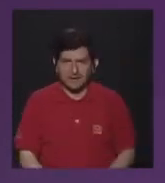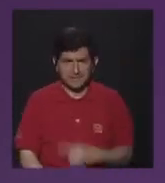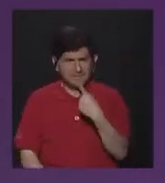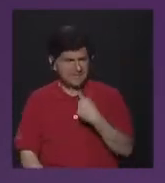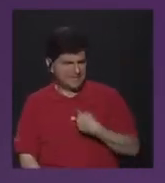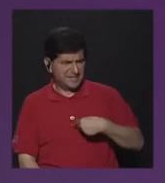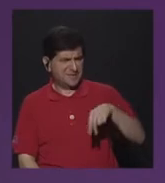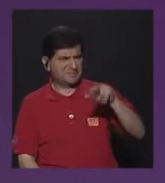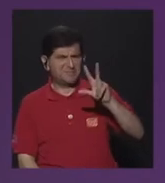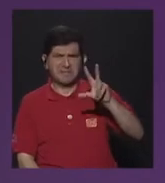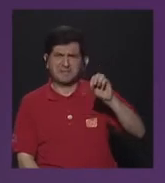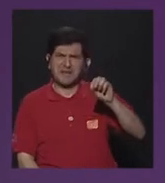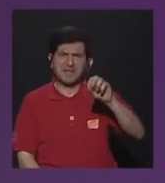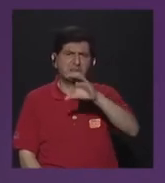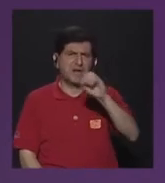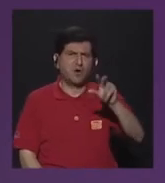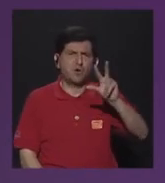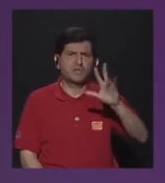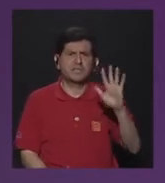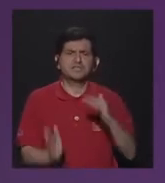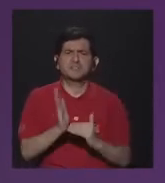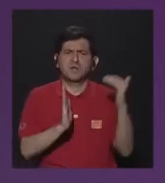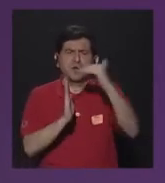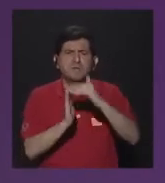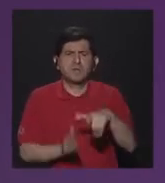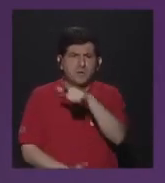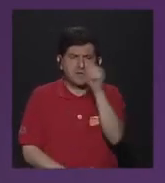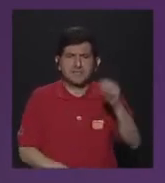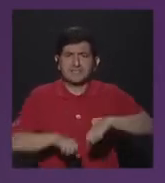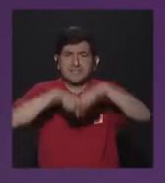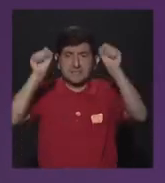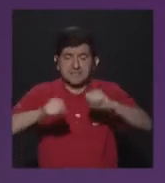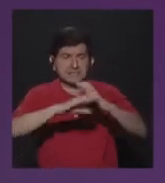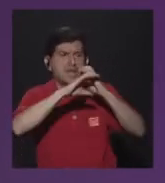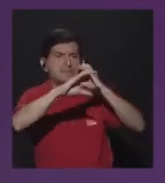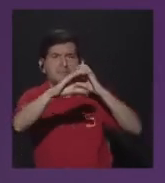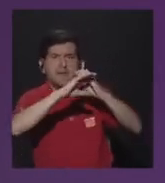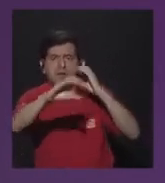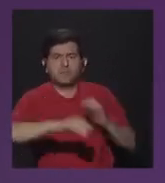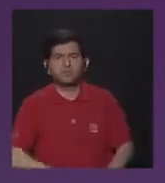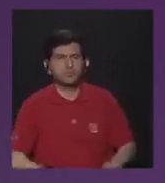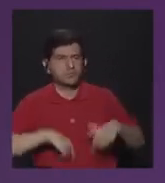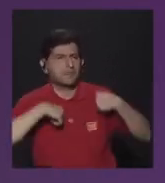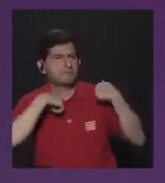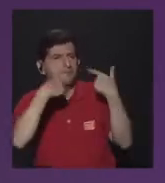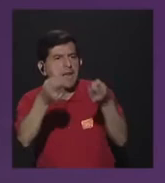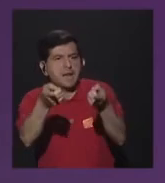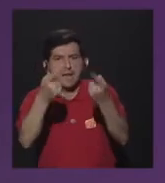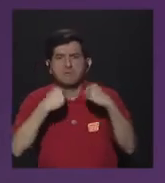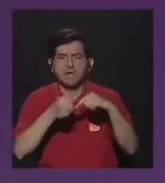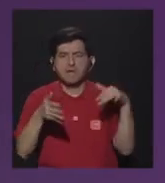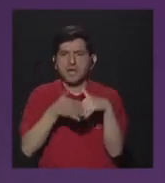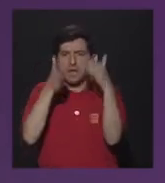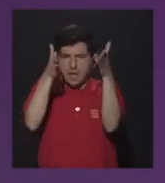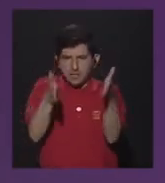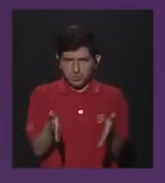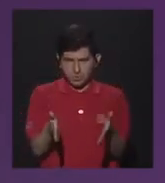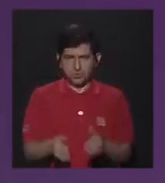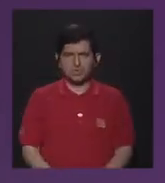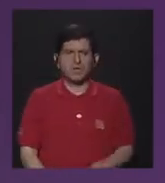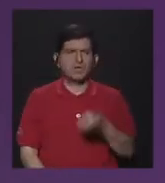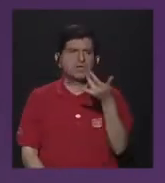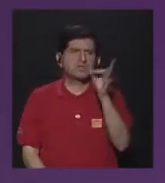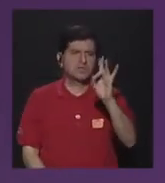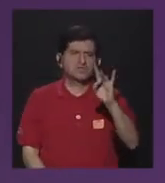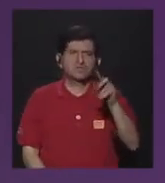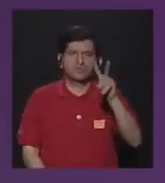que de 30 y 35 millones mensuales para poner un sistema de buses para que movilicen a estudiantes de 18